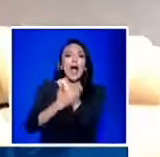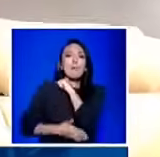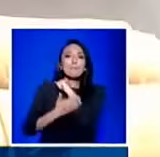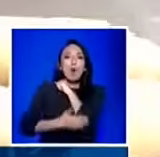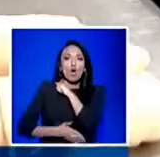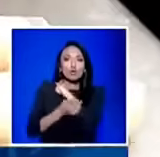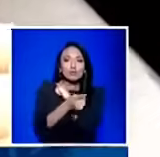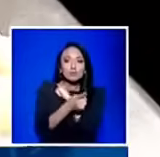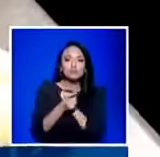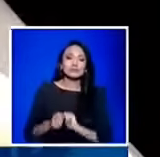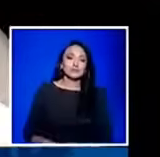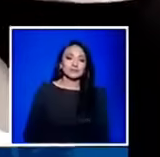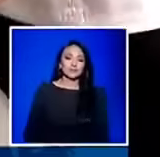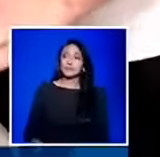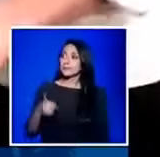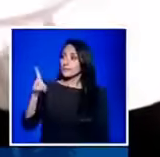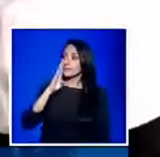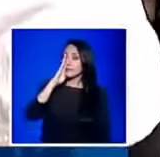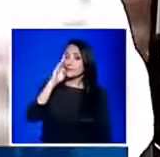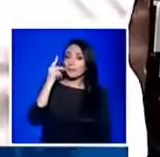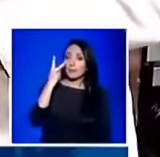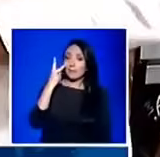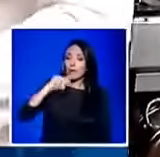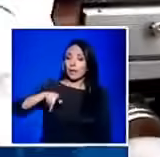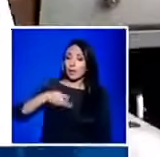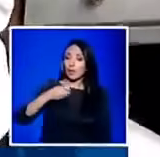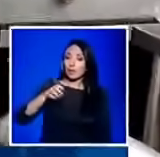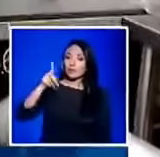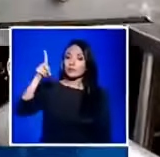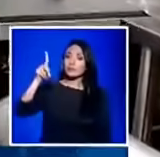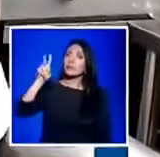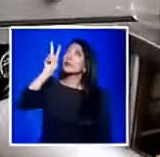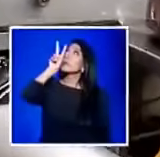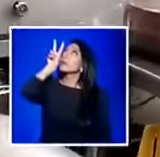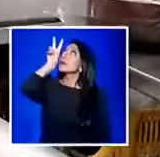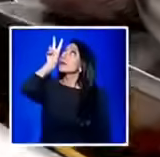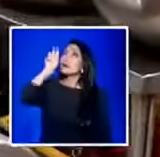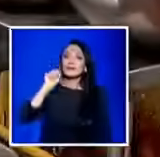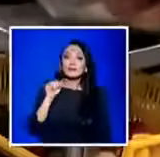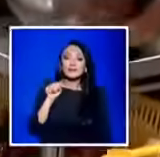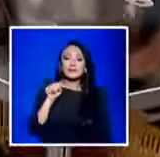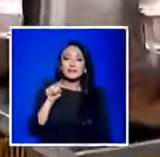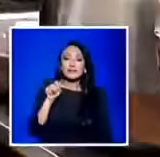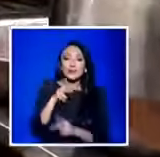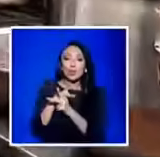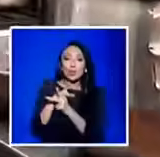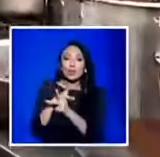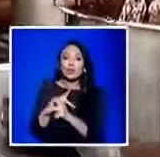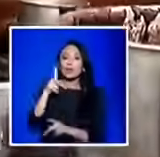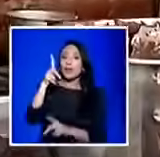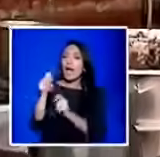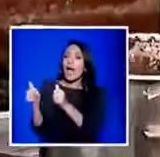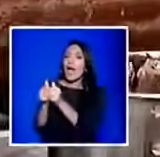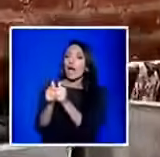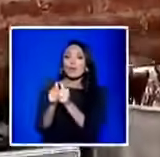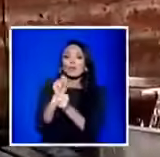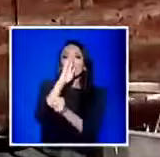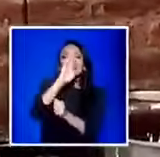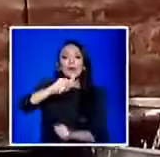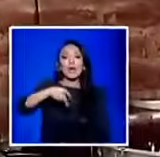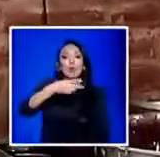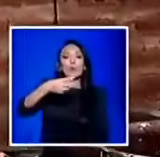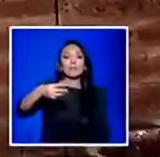gracias. Y es fiel televidente de Coavisa, cuidado arriba, mi estimado Antonio. Está siempre acompañada de Coavisa, ahí